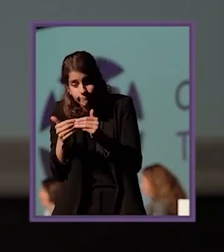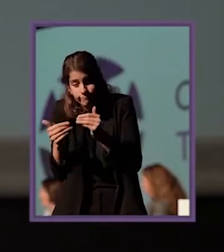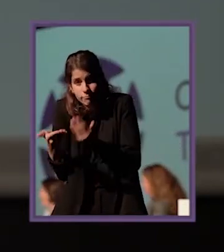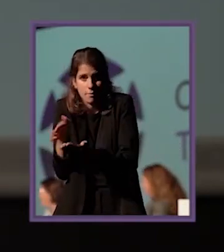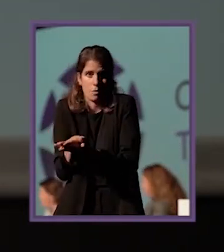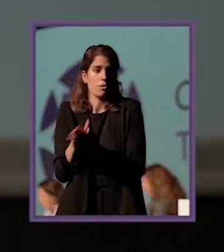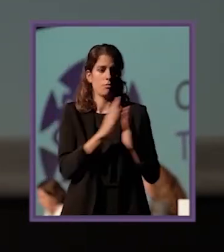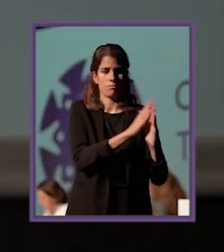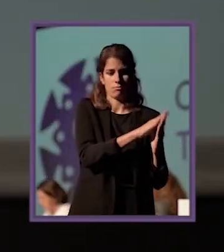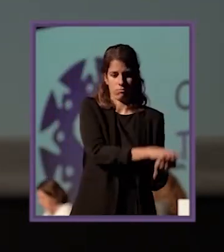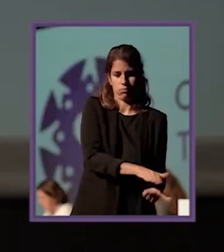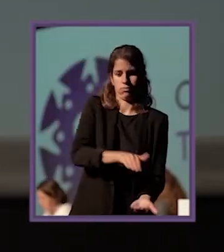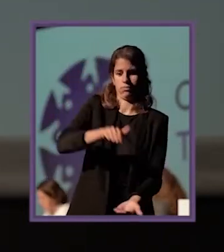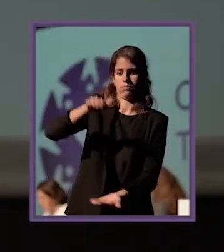dice.